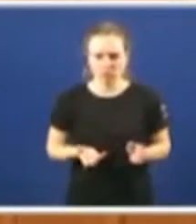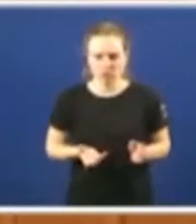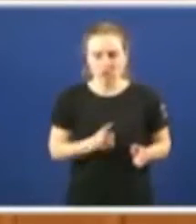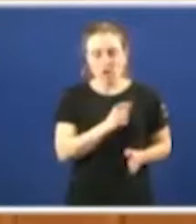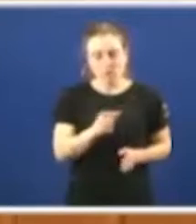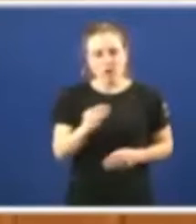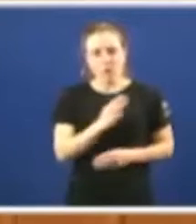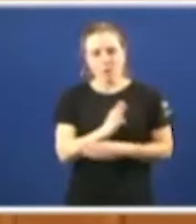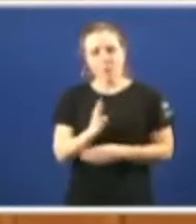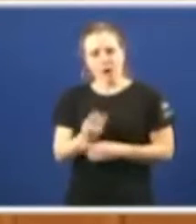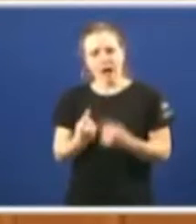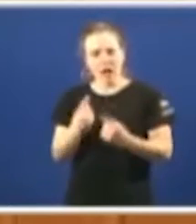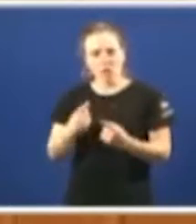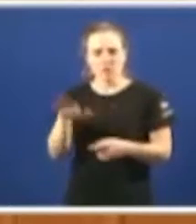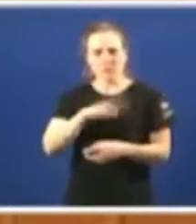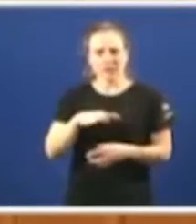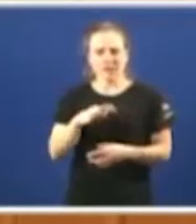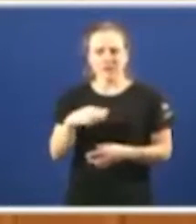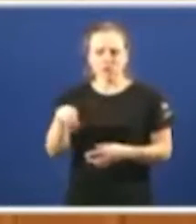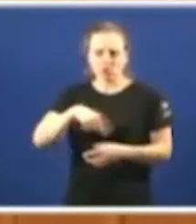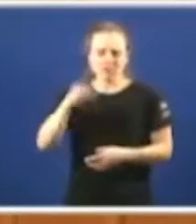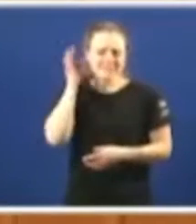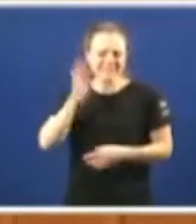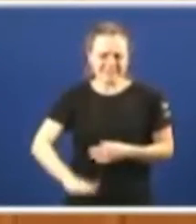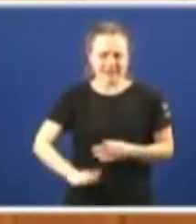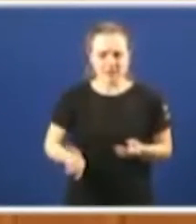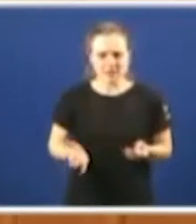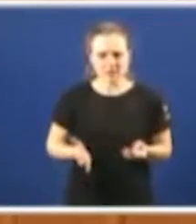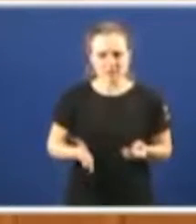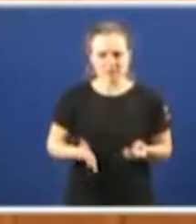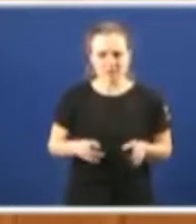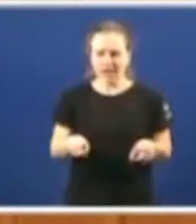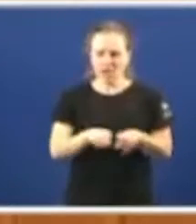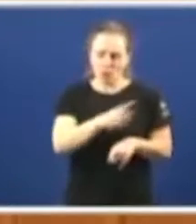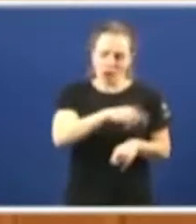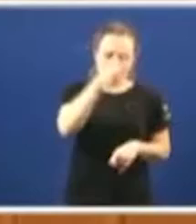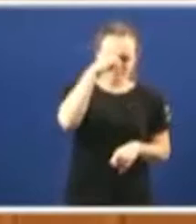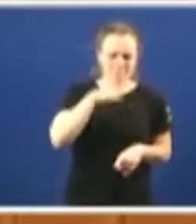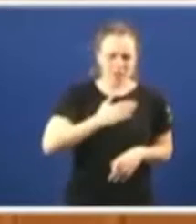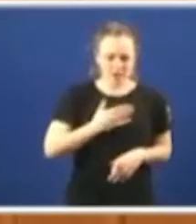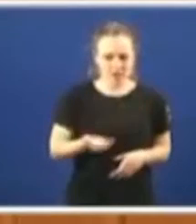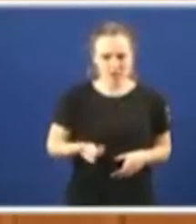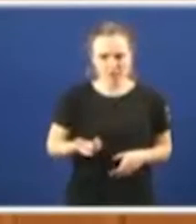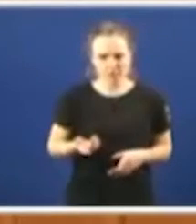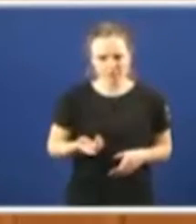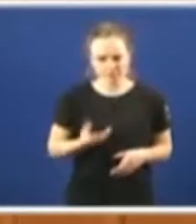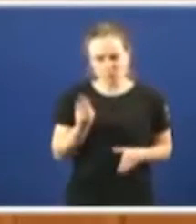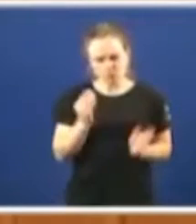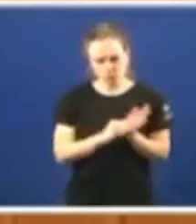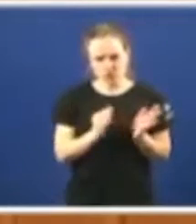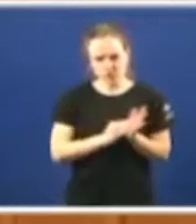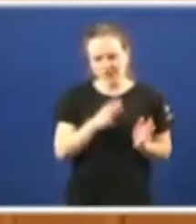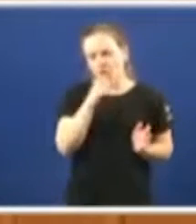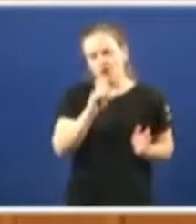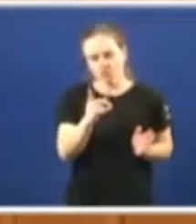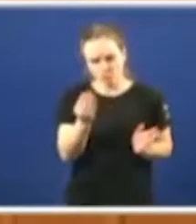Partido Popular que nos trata como se fóramos nenas pequenas, con unha actitude moi paternalista, por certo, en moitas intervencións. Non digo que sexa nesta,